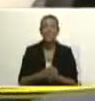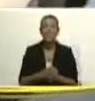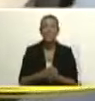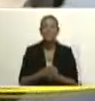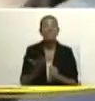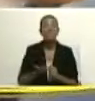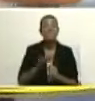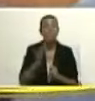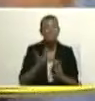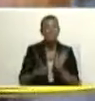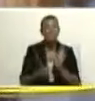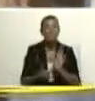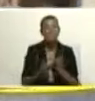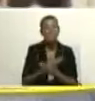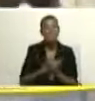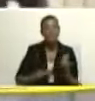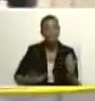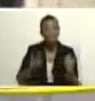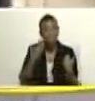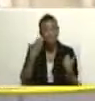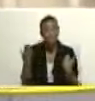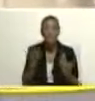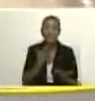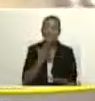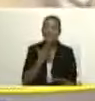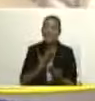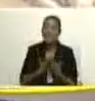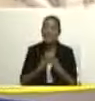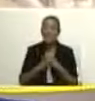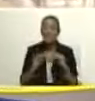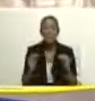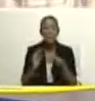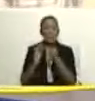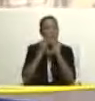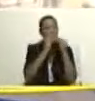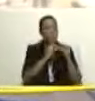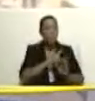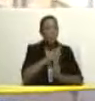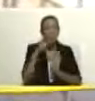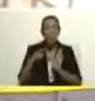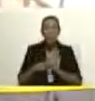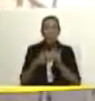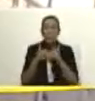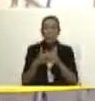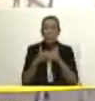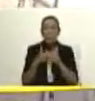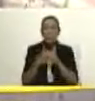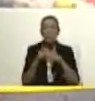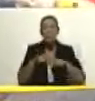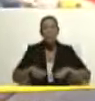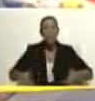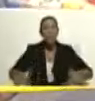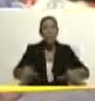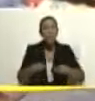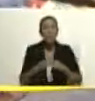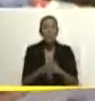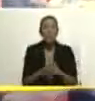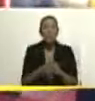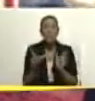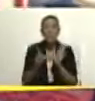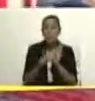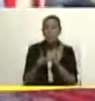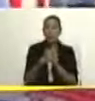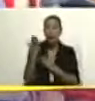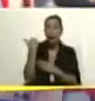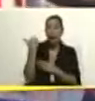Es importante, presidente, estamos agradecidos por toda la reestructuración, la rehabilitación de todos los espacios. Nuestro liceo